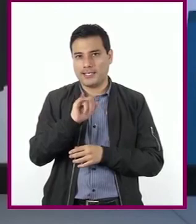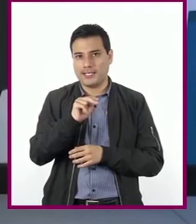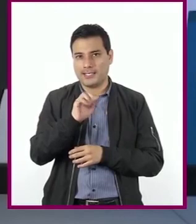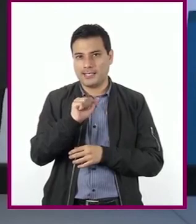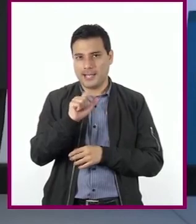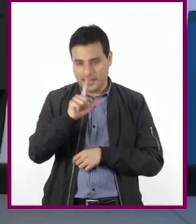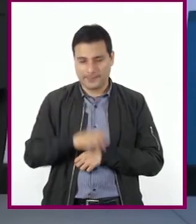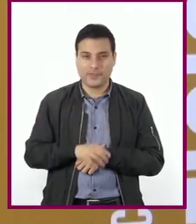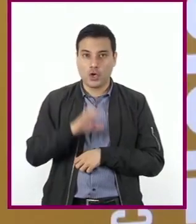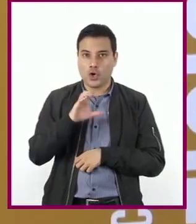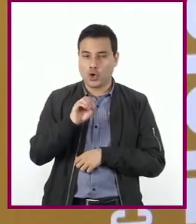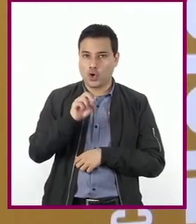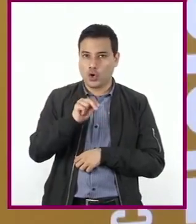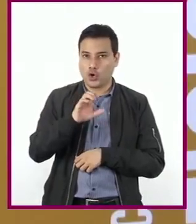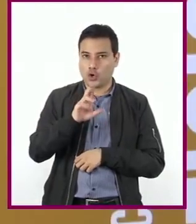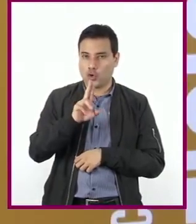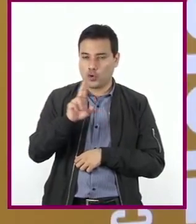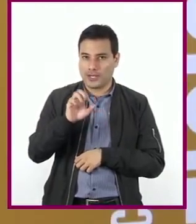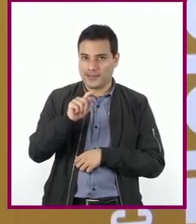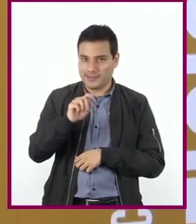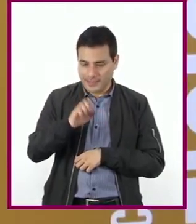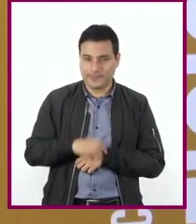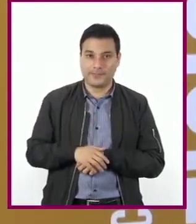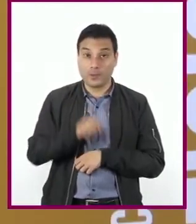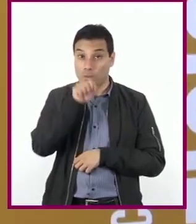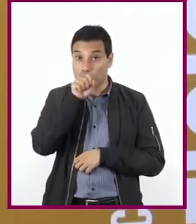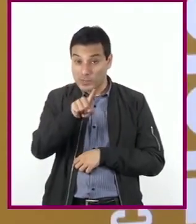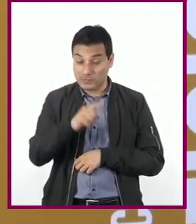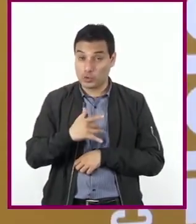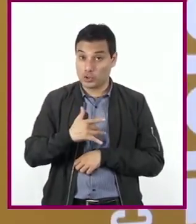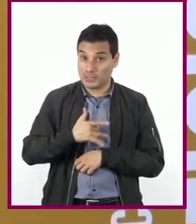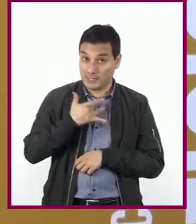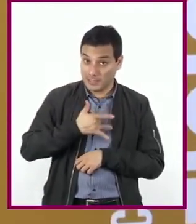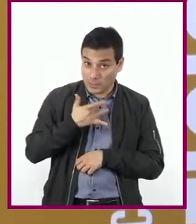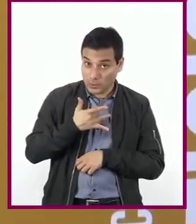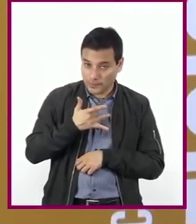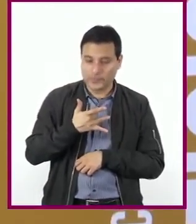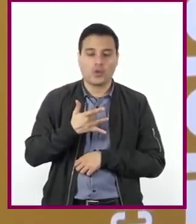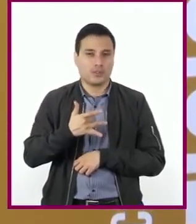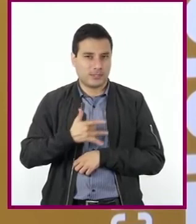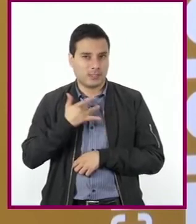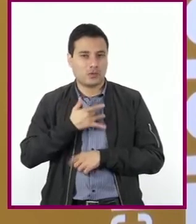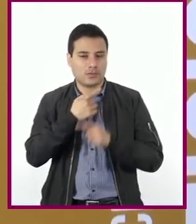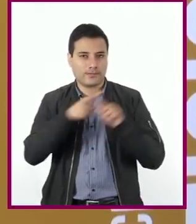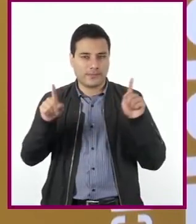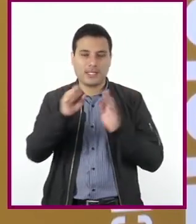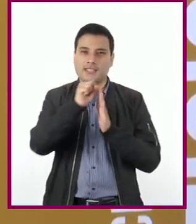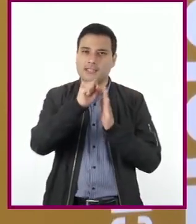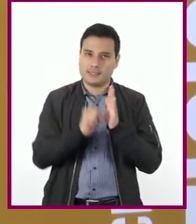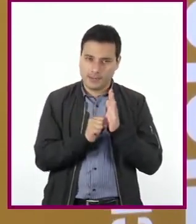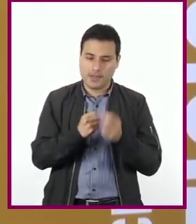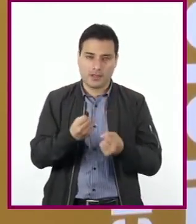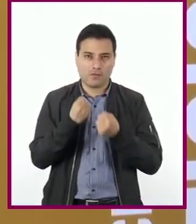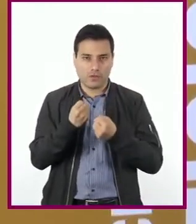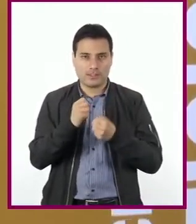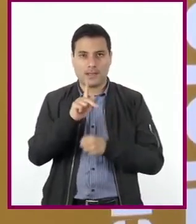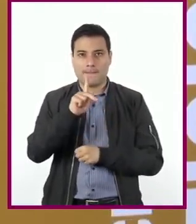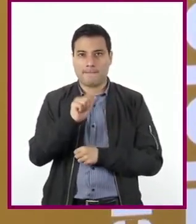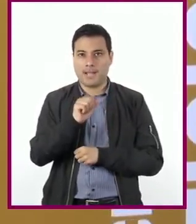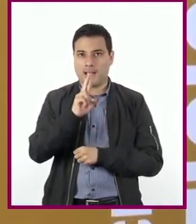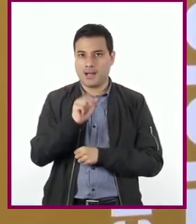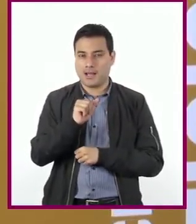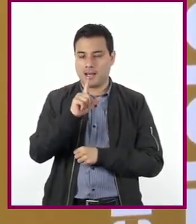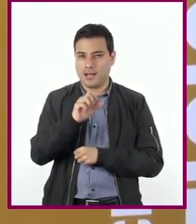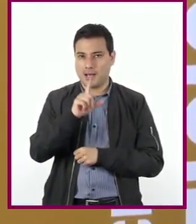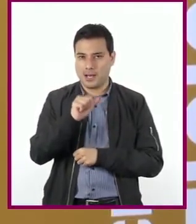fuerzas concurrentes, con el mismo sentido y con sentido inverso. Sistemas de fuerzas paralelas.